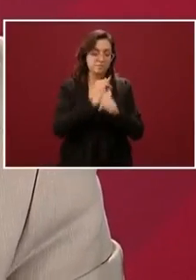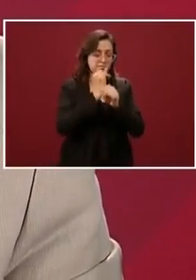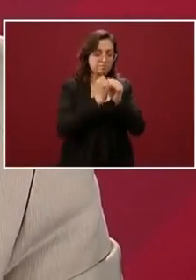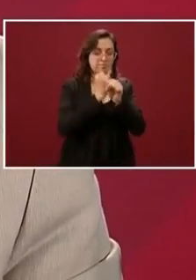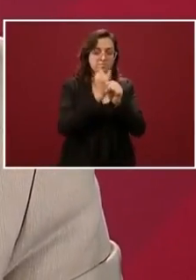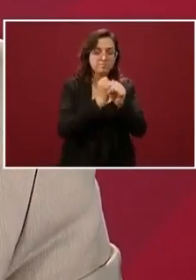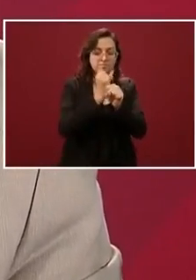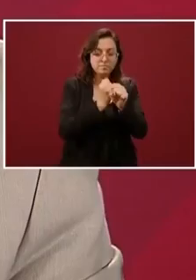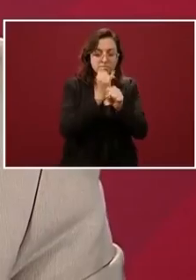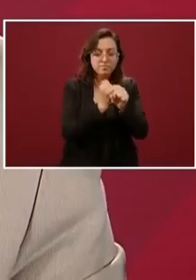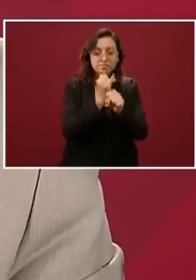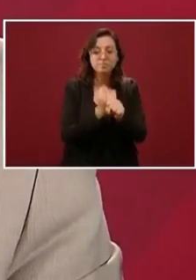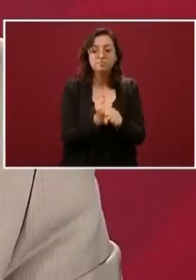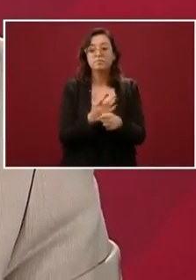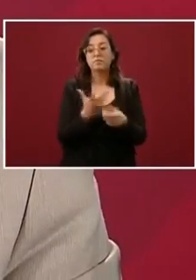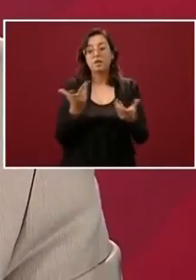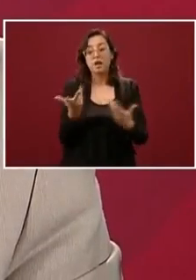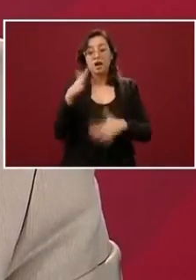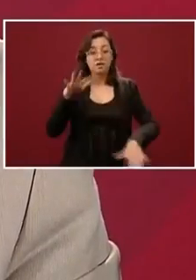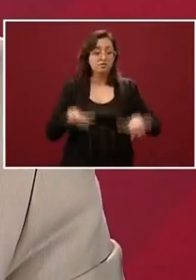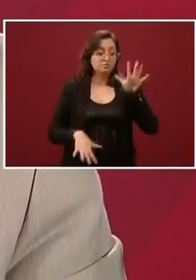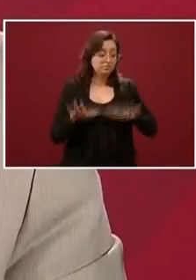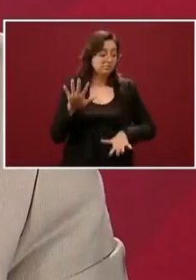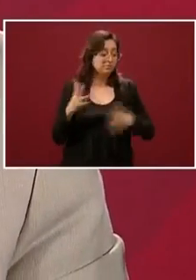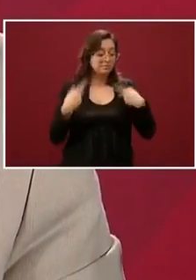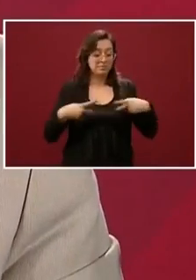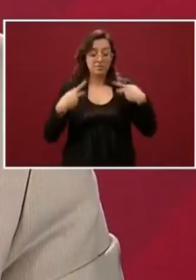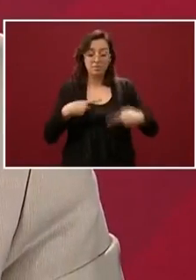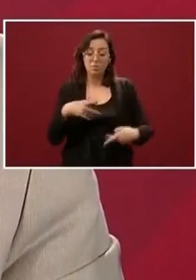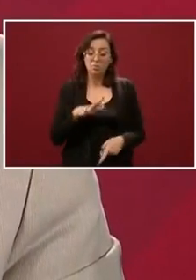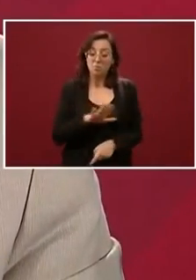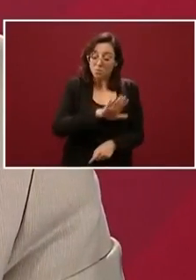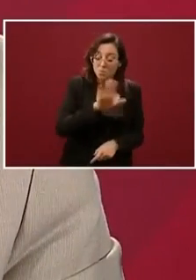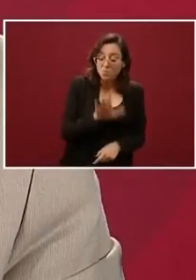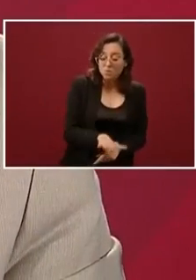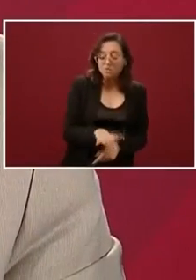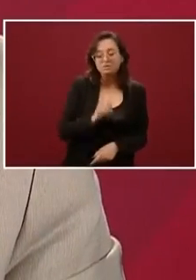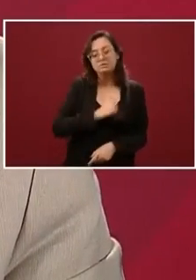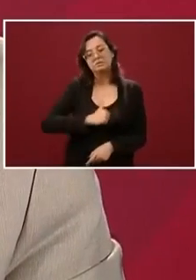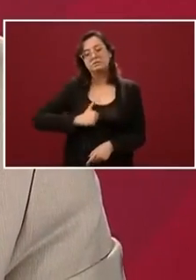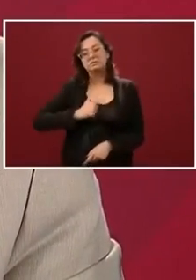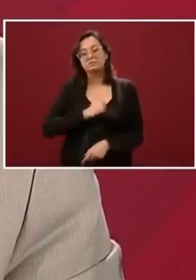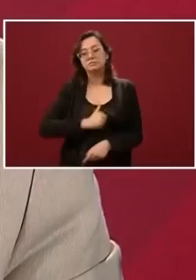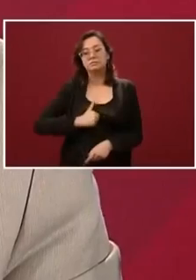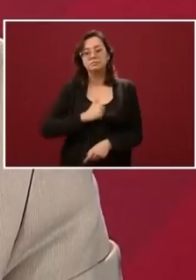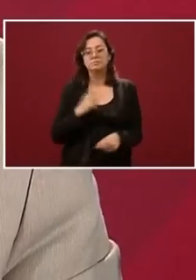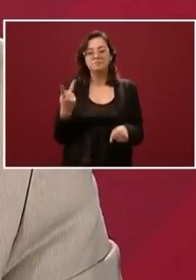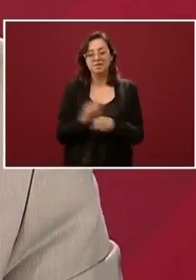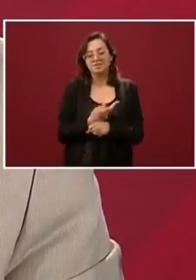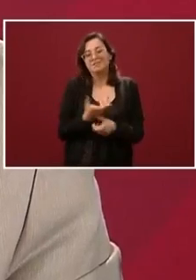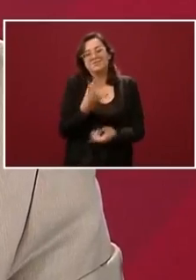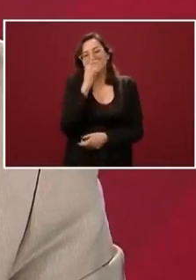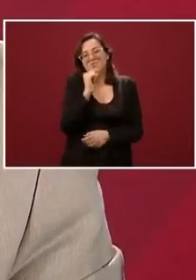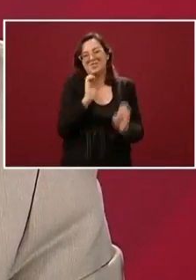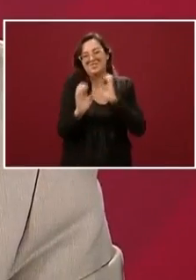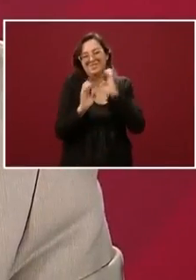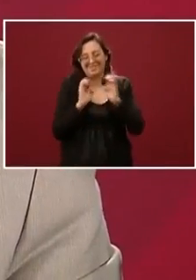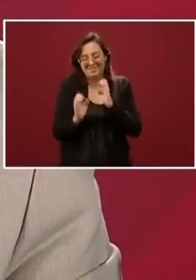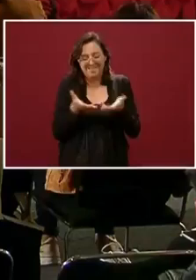cuando hay un lamentable deceso, uno de los sesgos que tenemos es que, pues lamentablemente, ya no podemos